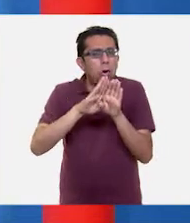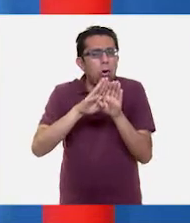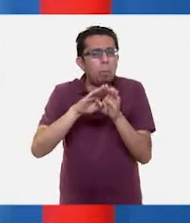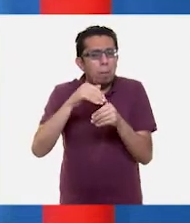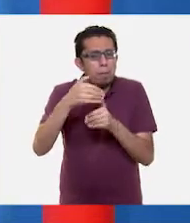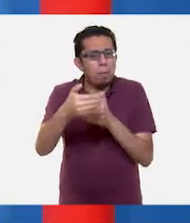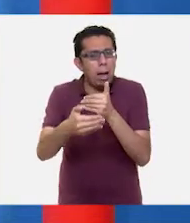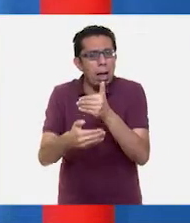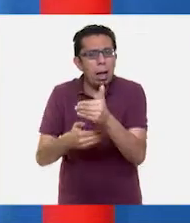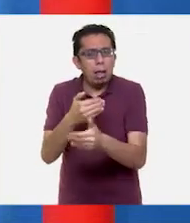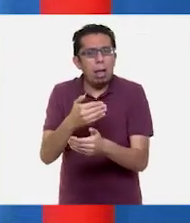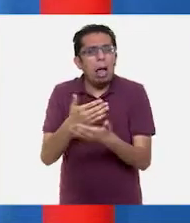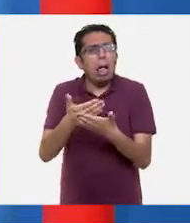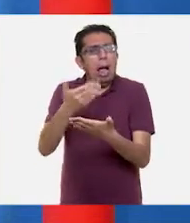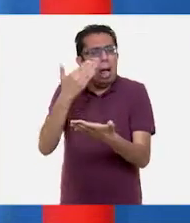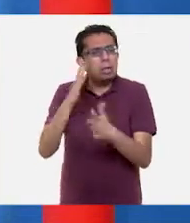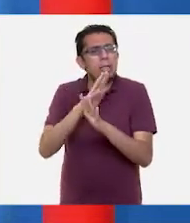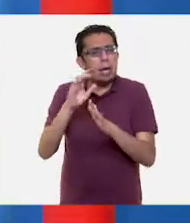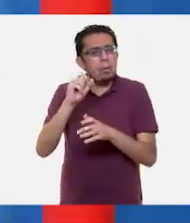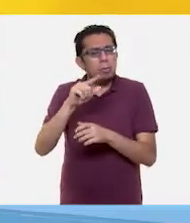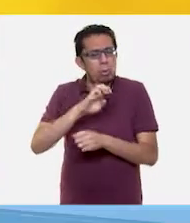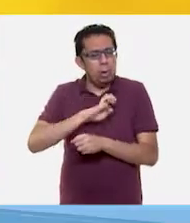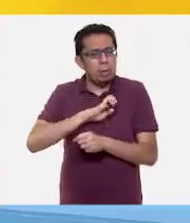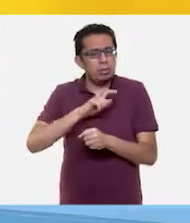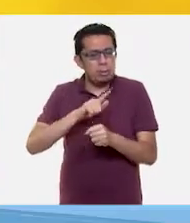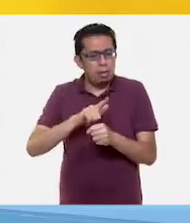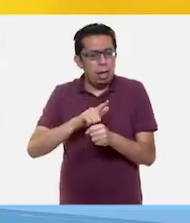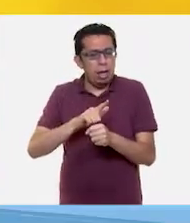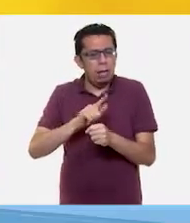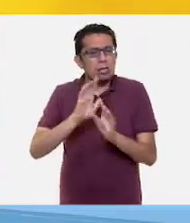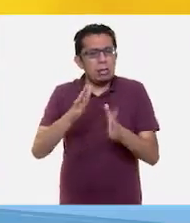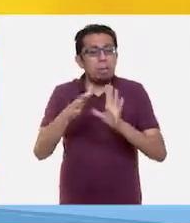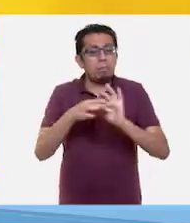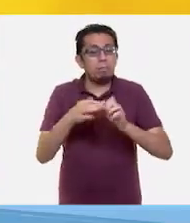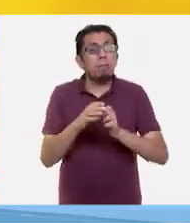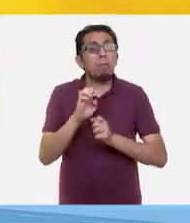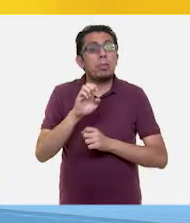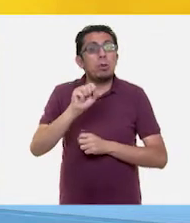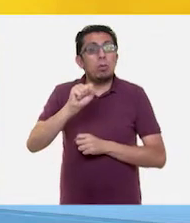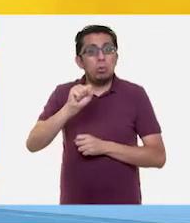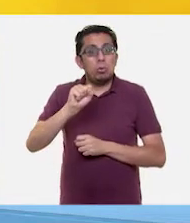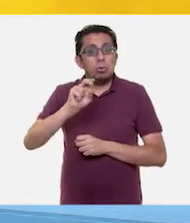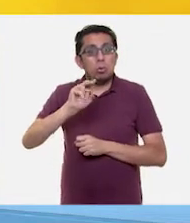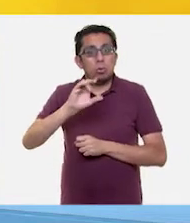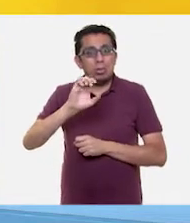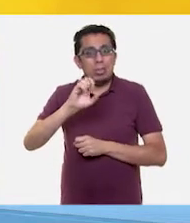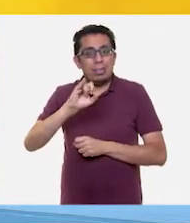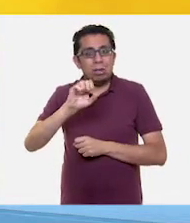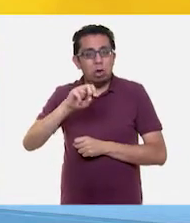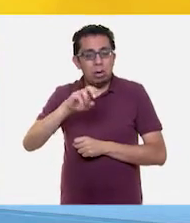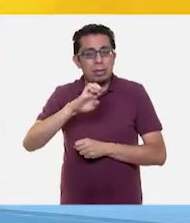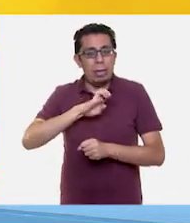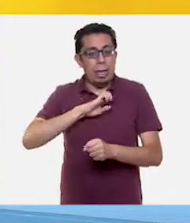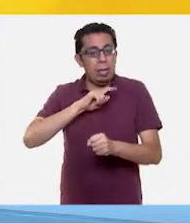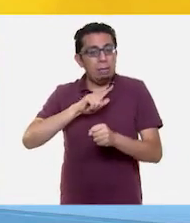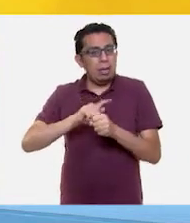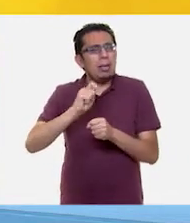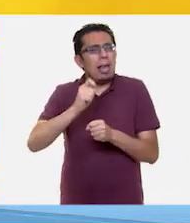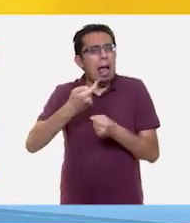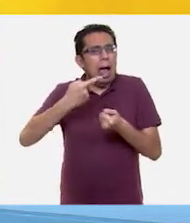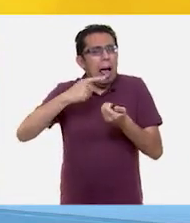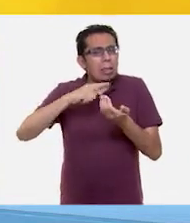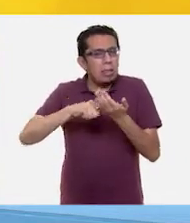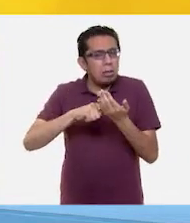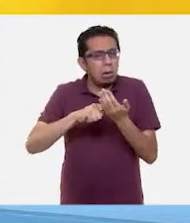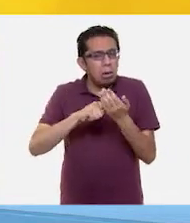que ya vimos algunas sucesiones especiales. Sí, María. Las sucesiones especiales son aquellas en que la regularidad